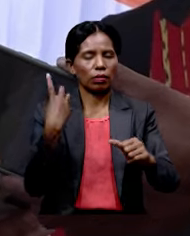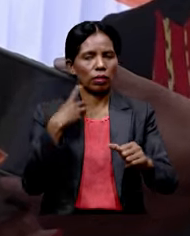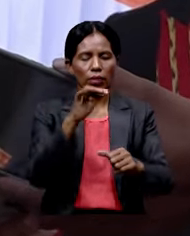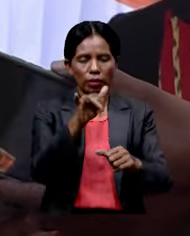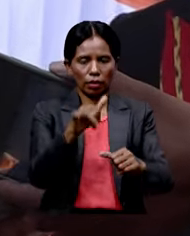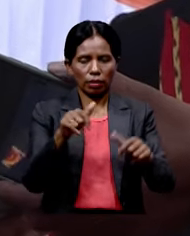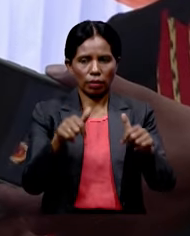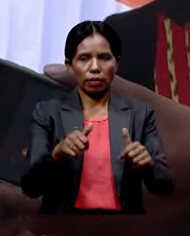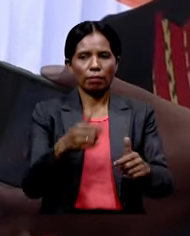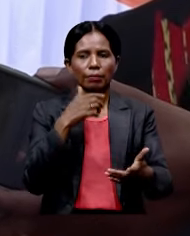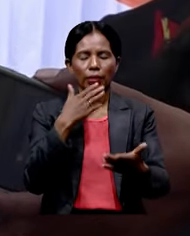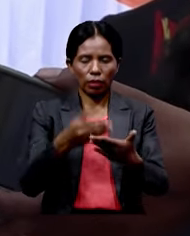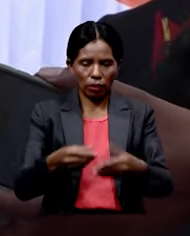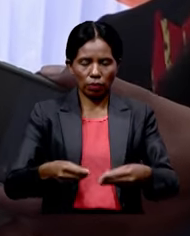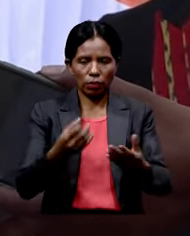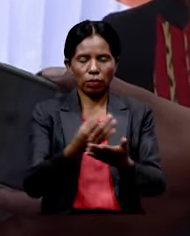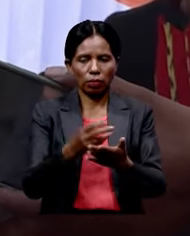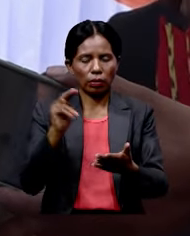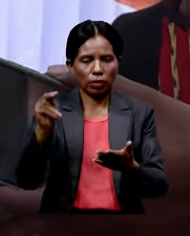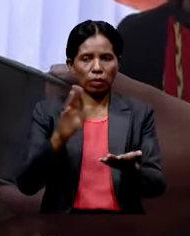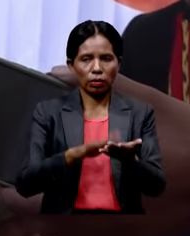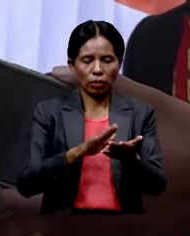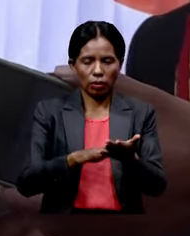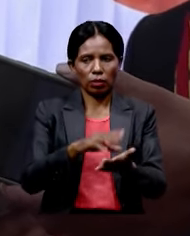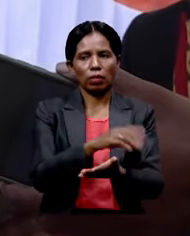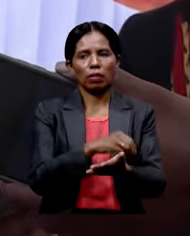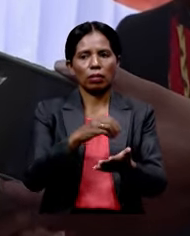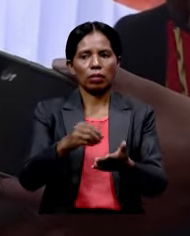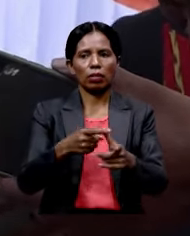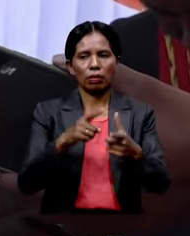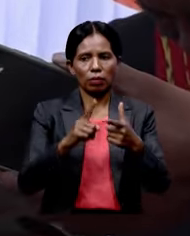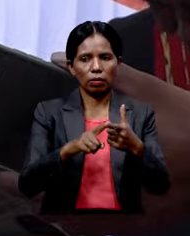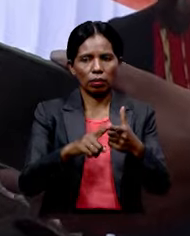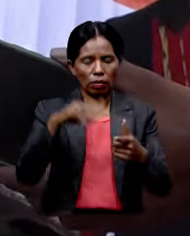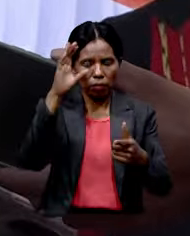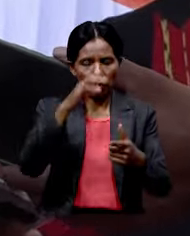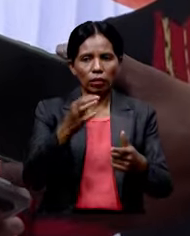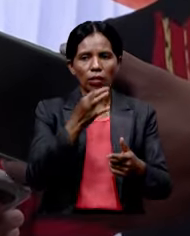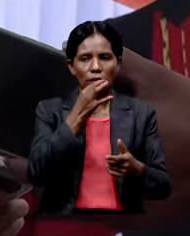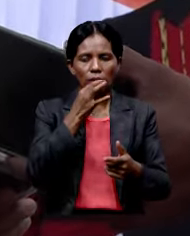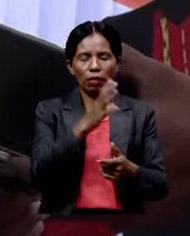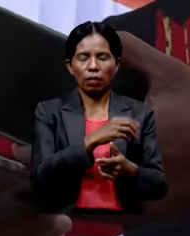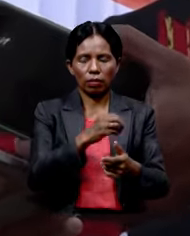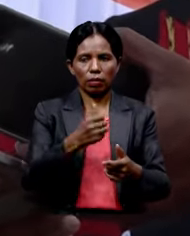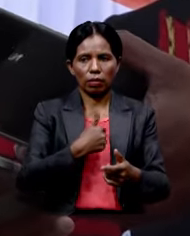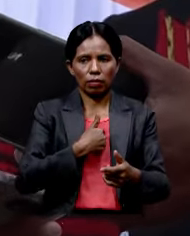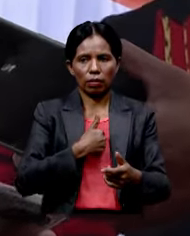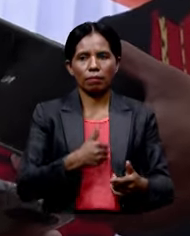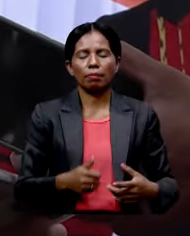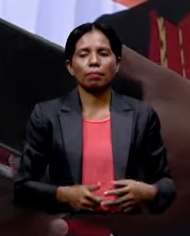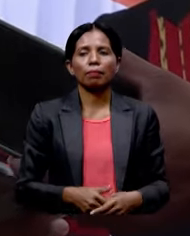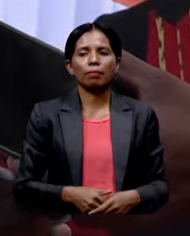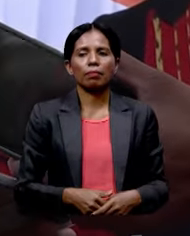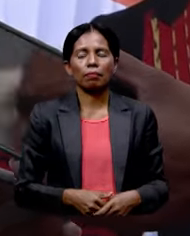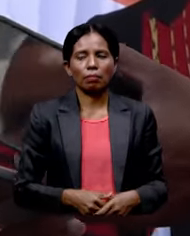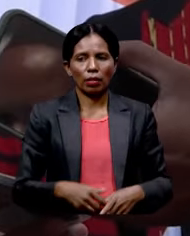ne dia kriu fo osam ba nia ba skola sai ne kursu bot para depois nia bele buka nia ha ha nia ba nia an rasik. Antes